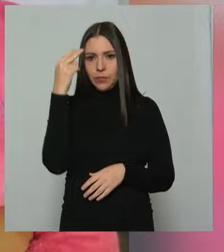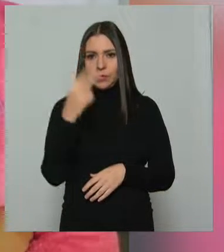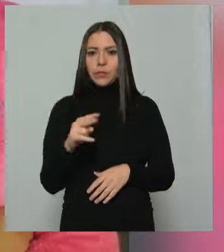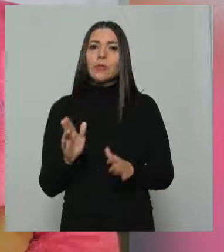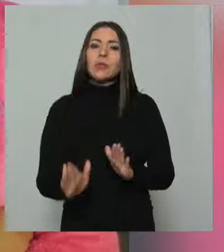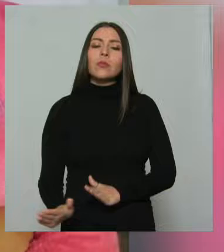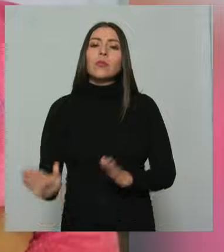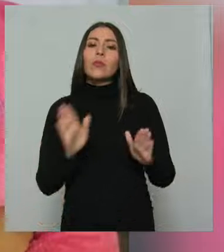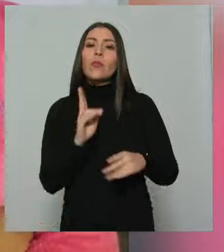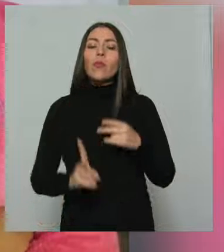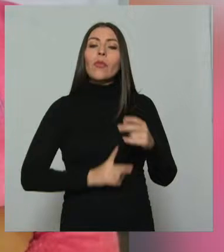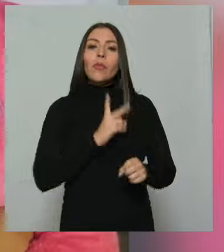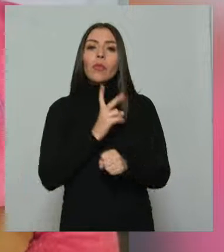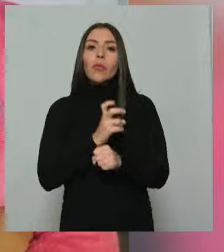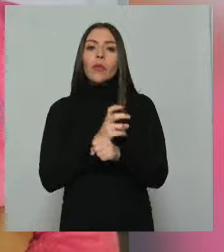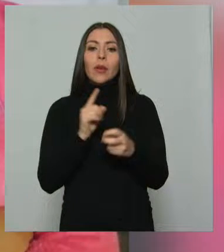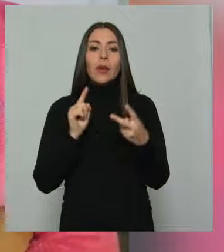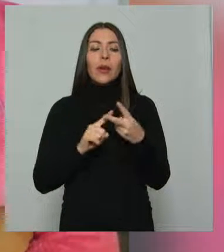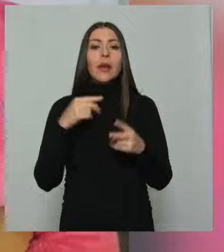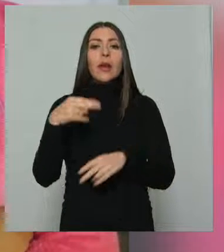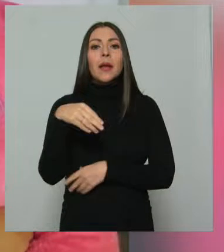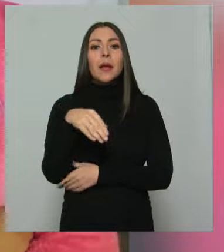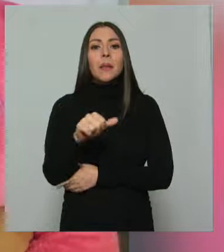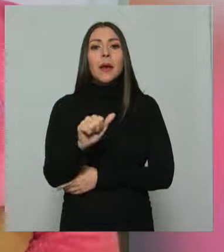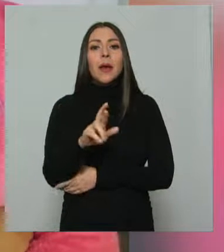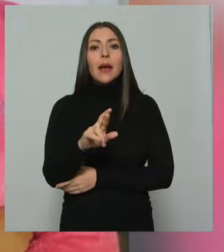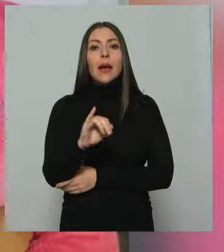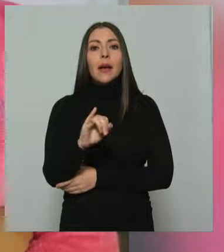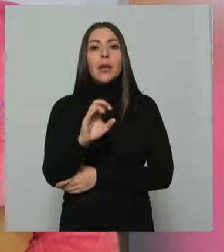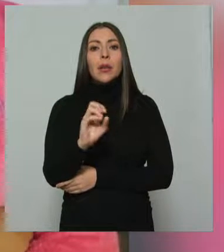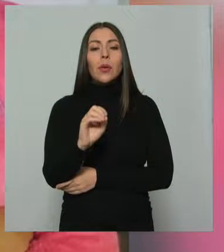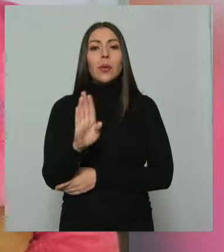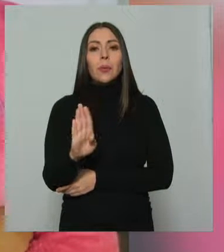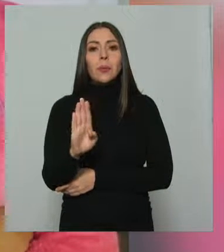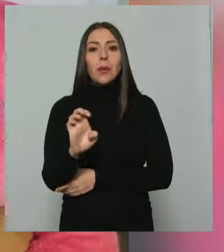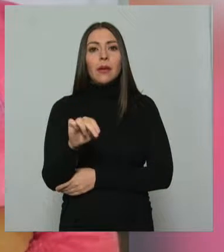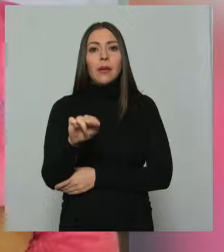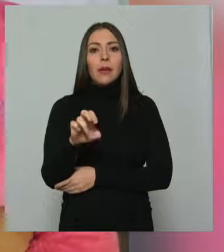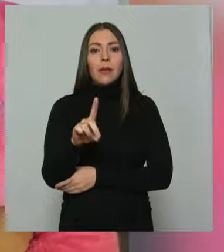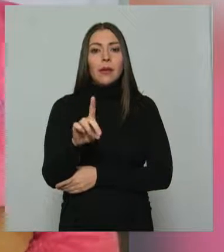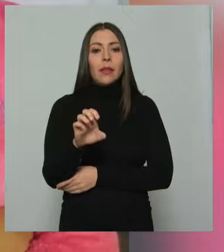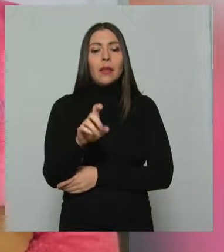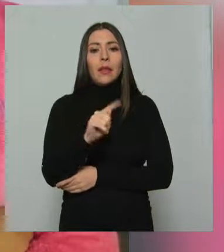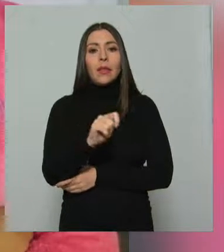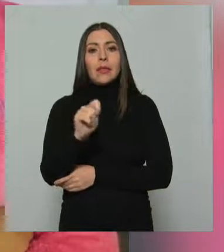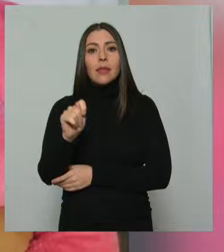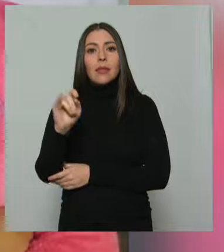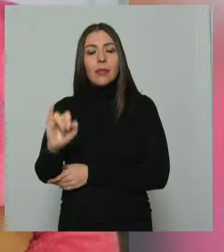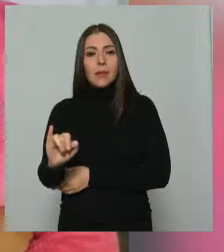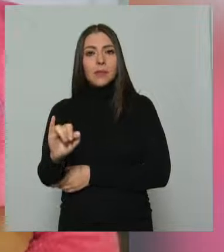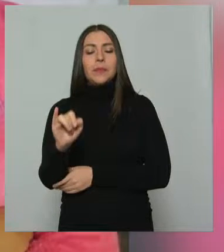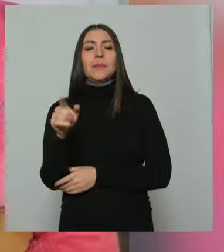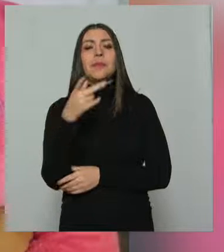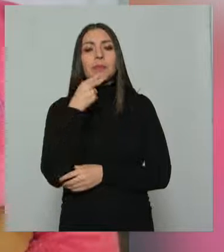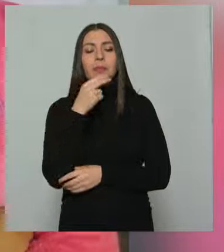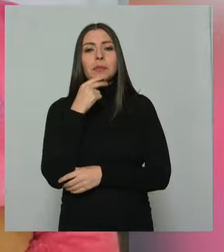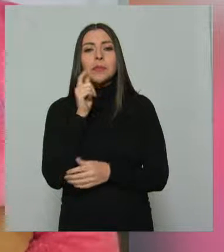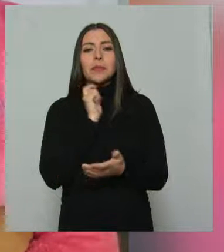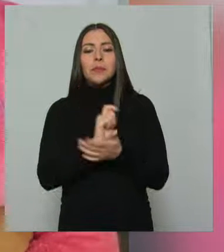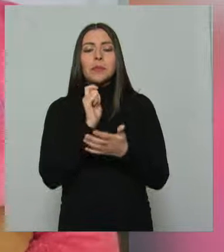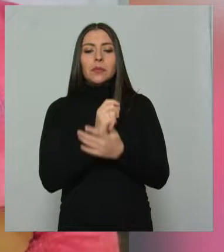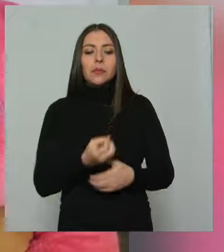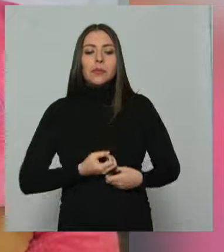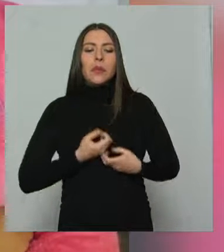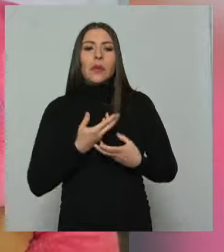Amor y la locura, es Mario Benedetti, el poeta uruguayo. Muchas gracias. Y bueno, son